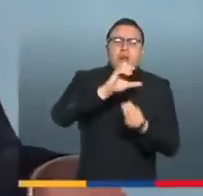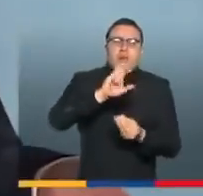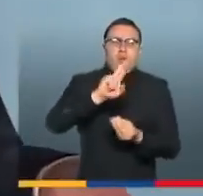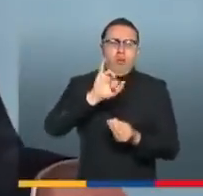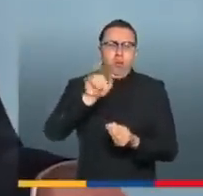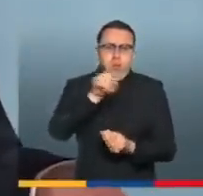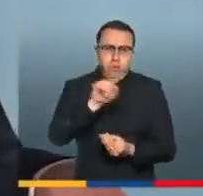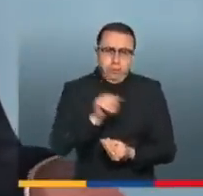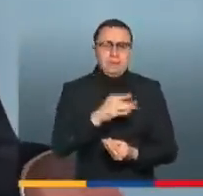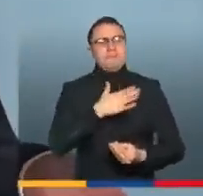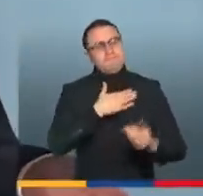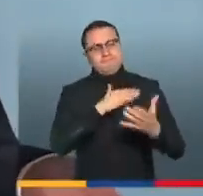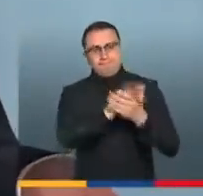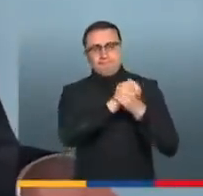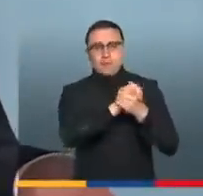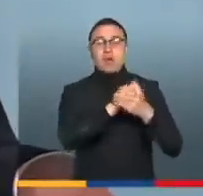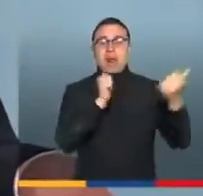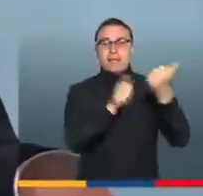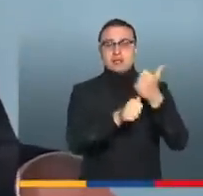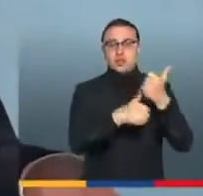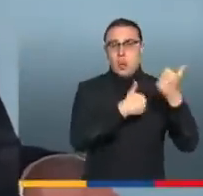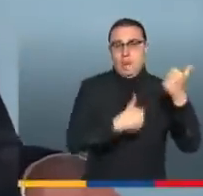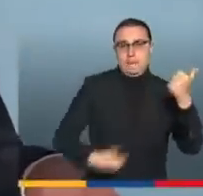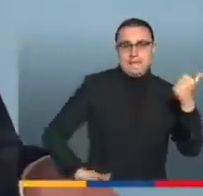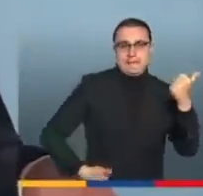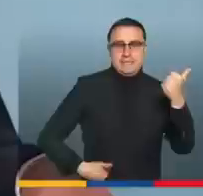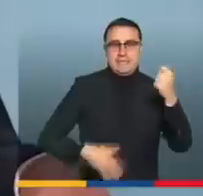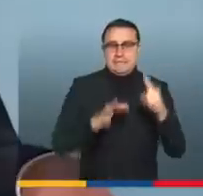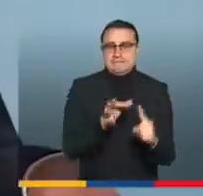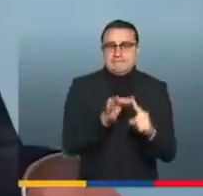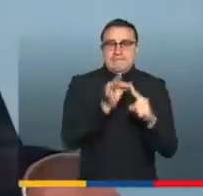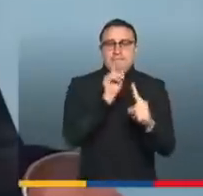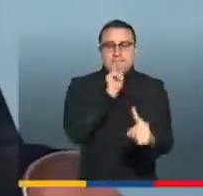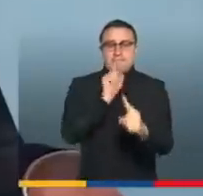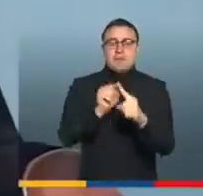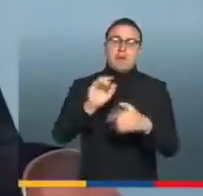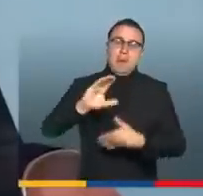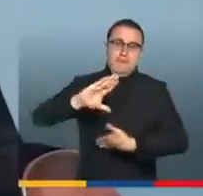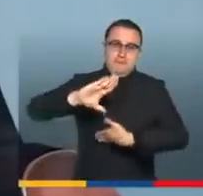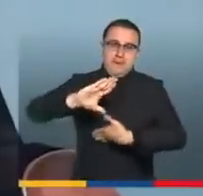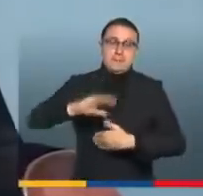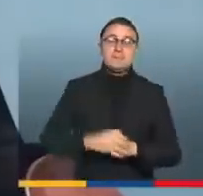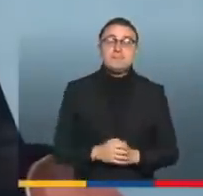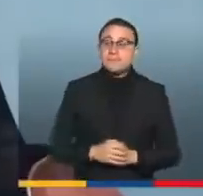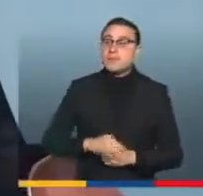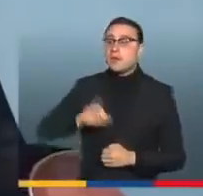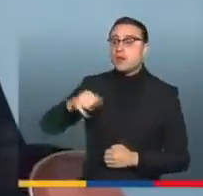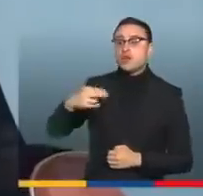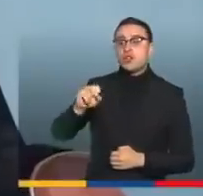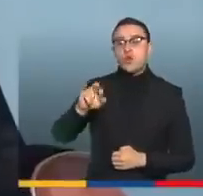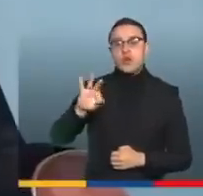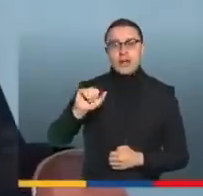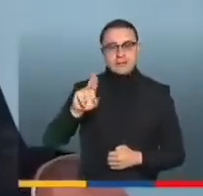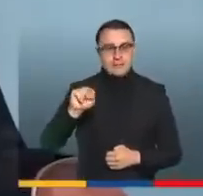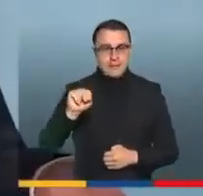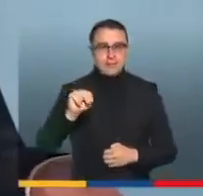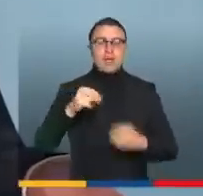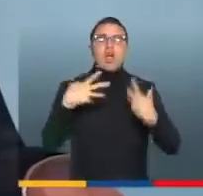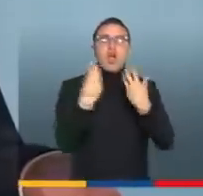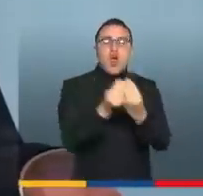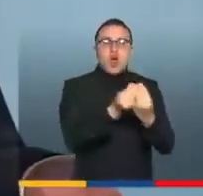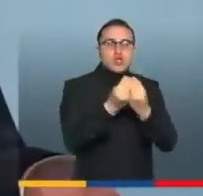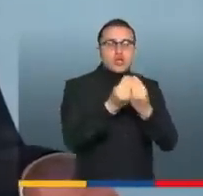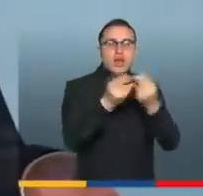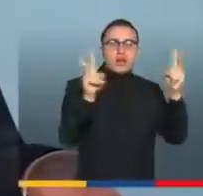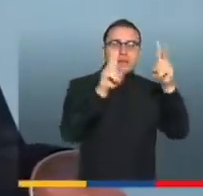amigo, asesor presidencial especial para las Américas. Jonathan Feiner, consejero adjunto